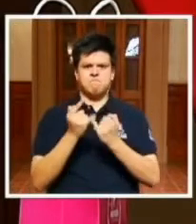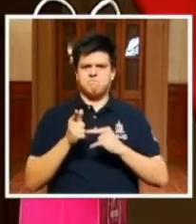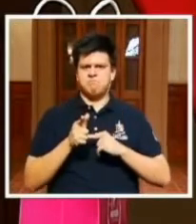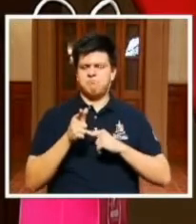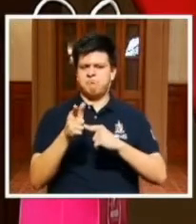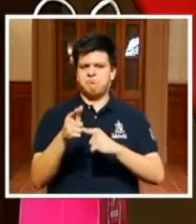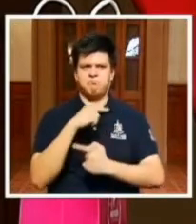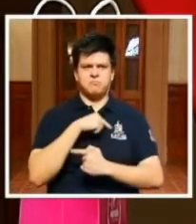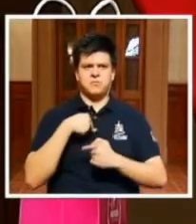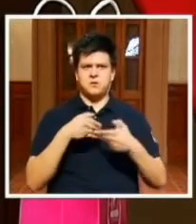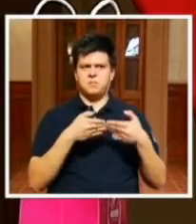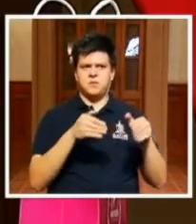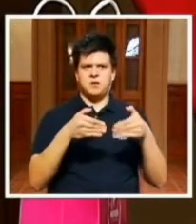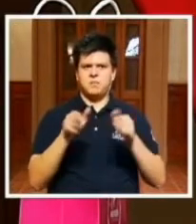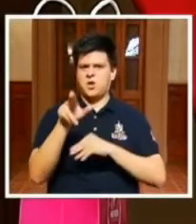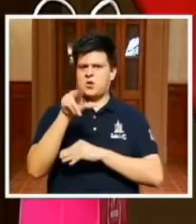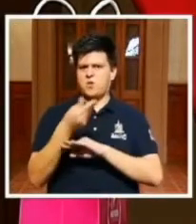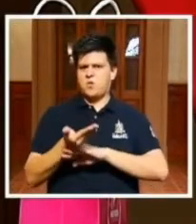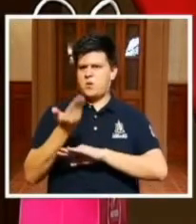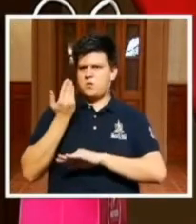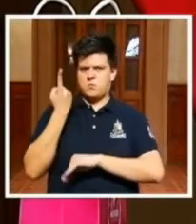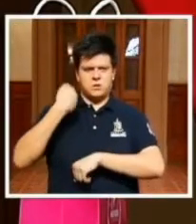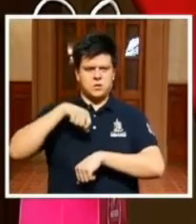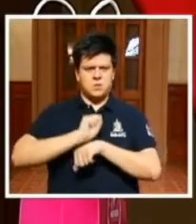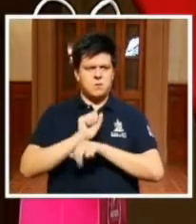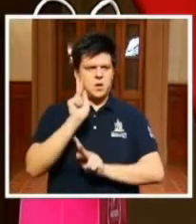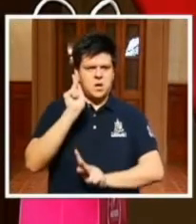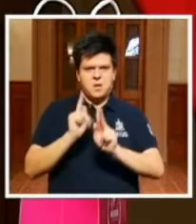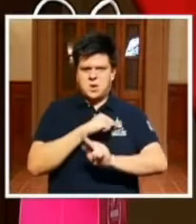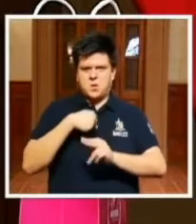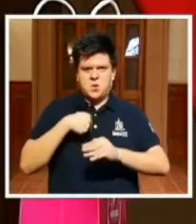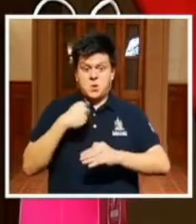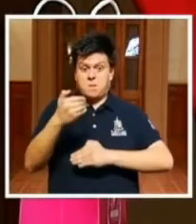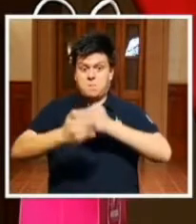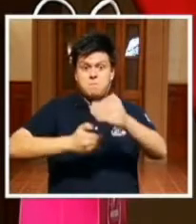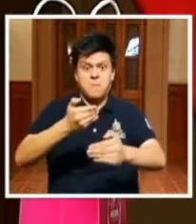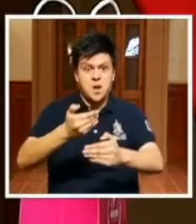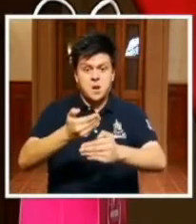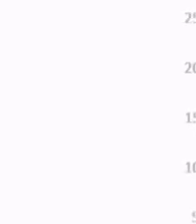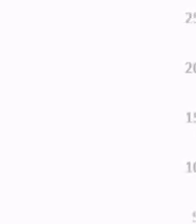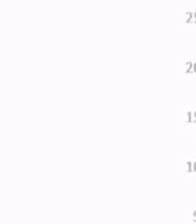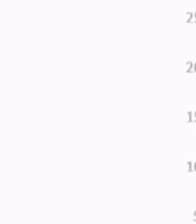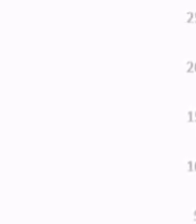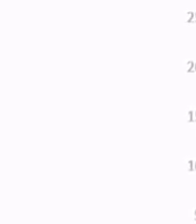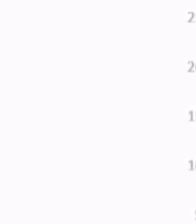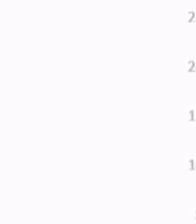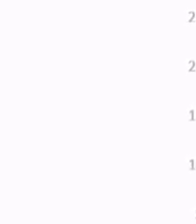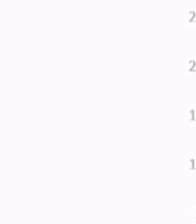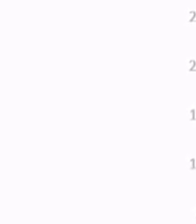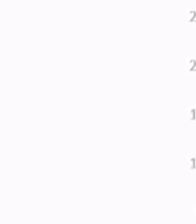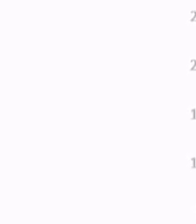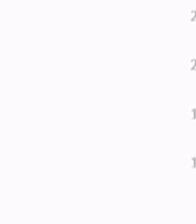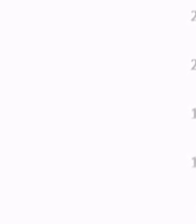que habíamos practicado la semana pasada no avanzamos más y no retrocedemos de lado dijo que